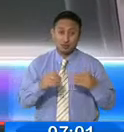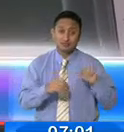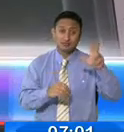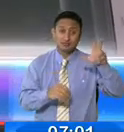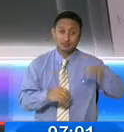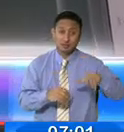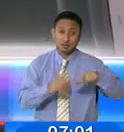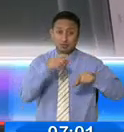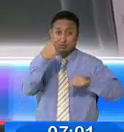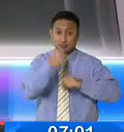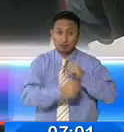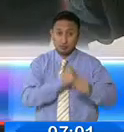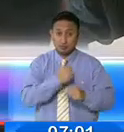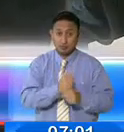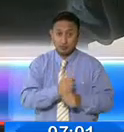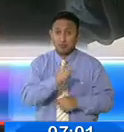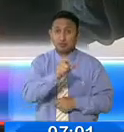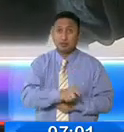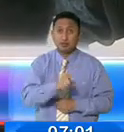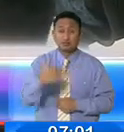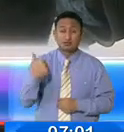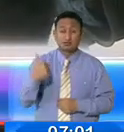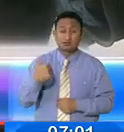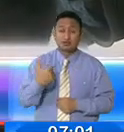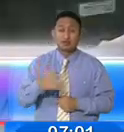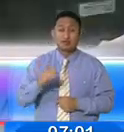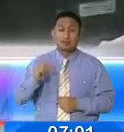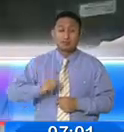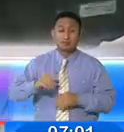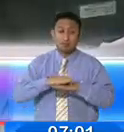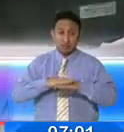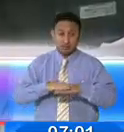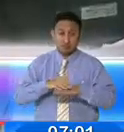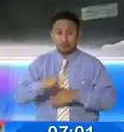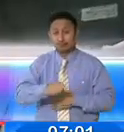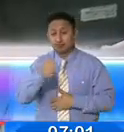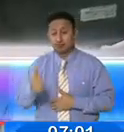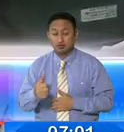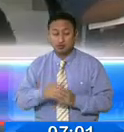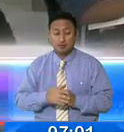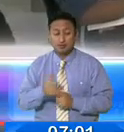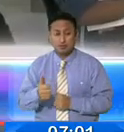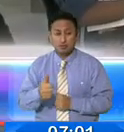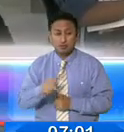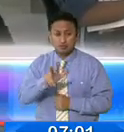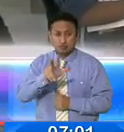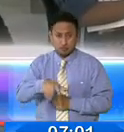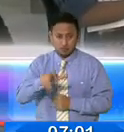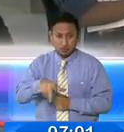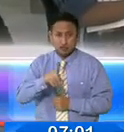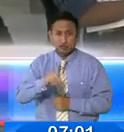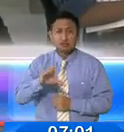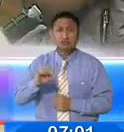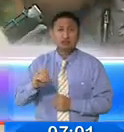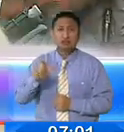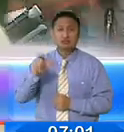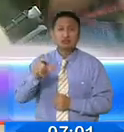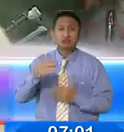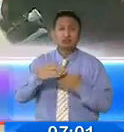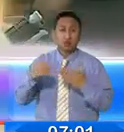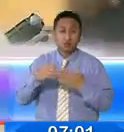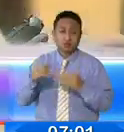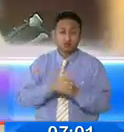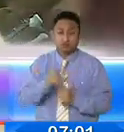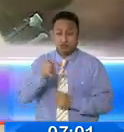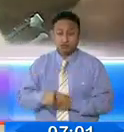próximo año para quienes perciben el salario básico y la otra en el mismo periodo de $100 para los que perdieron su